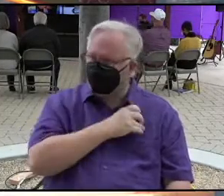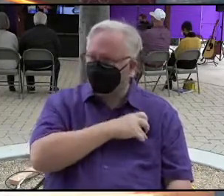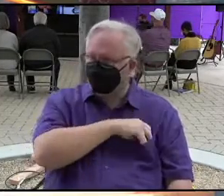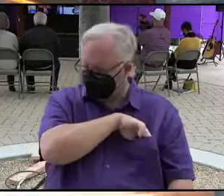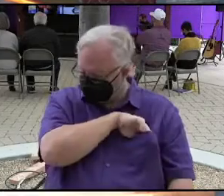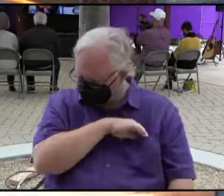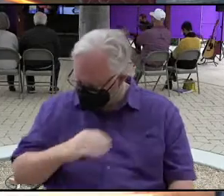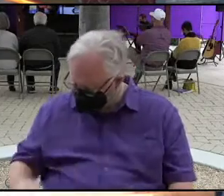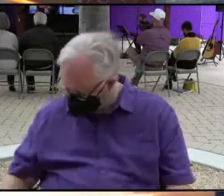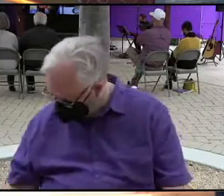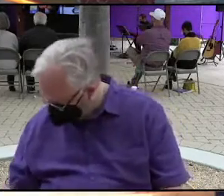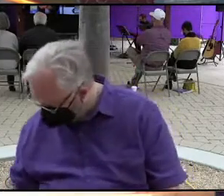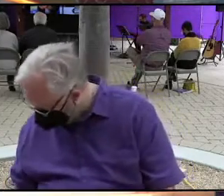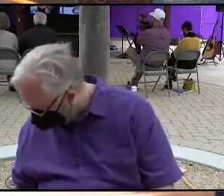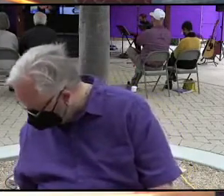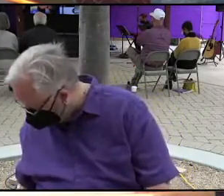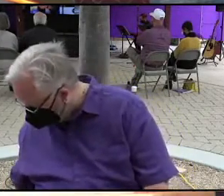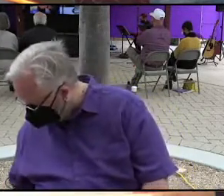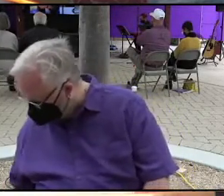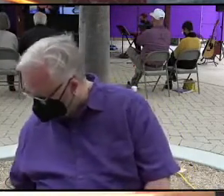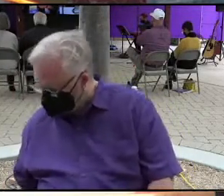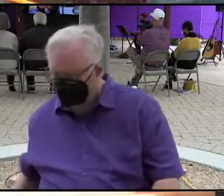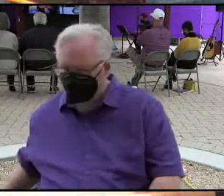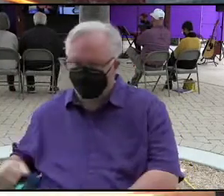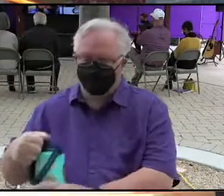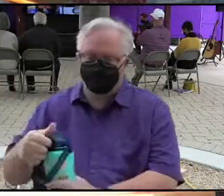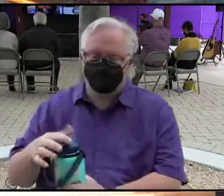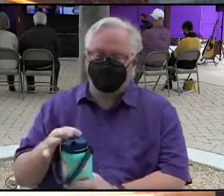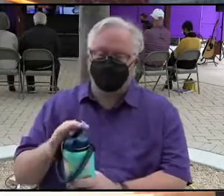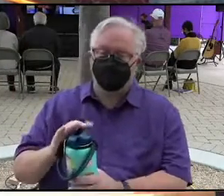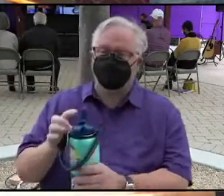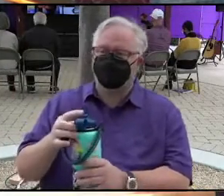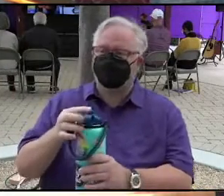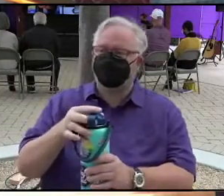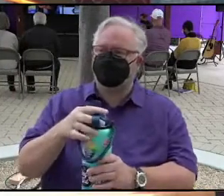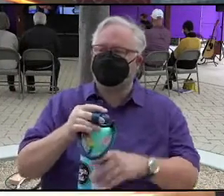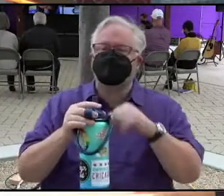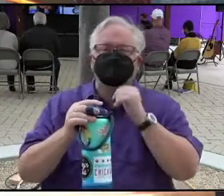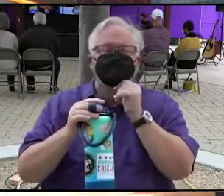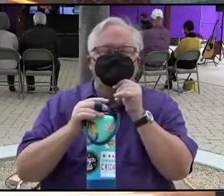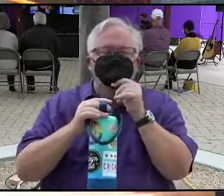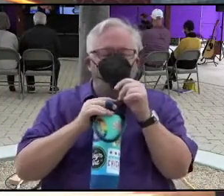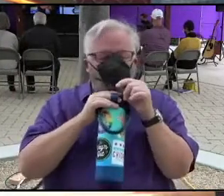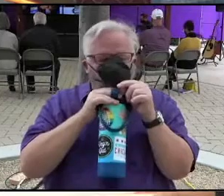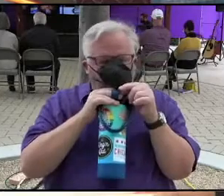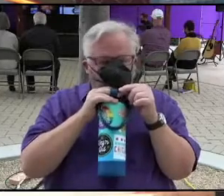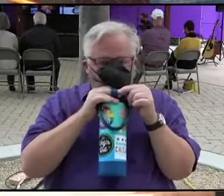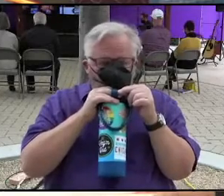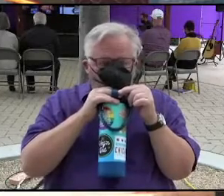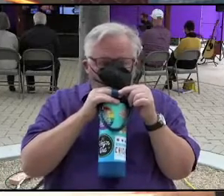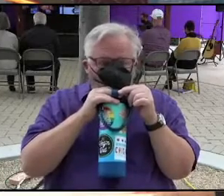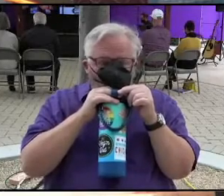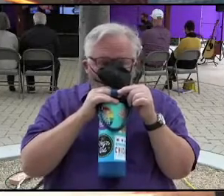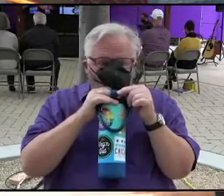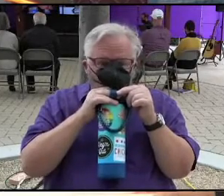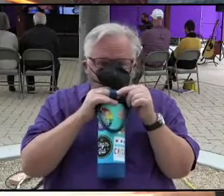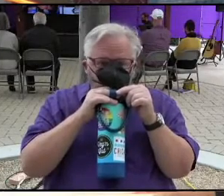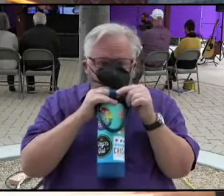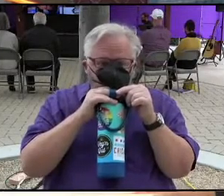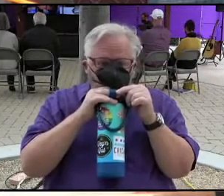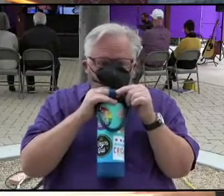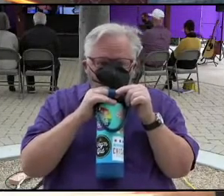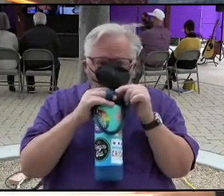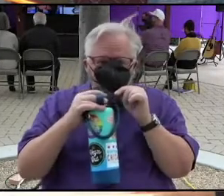Para entrar a la hora social a las 11, para nuestras dos comunidades, busquen el enlace en los comentarios o en el orden de